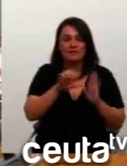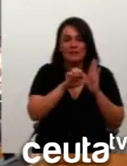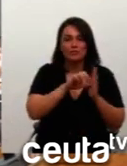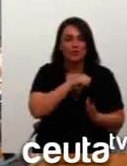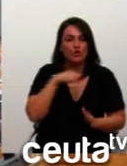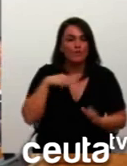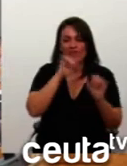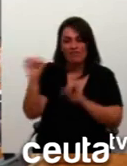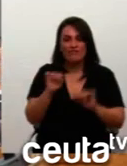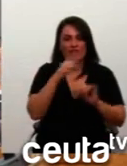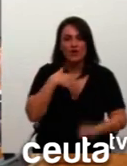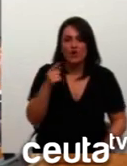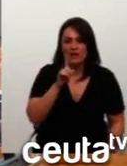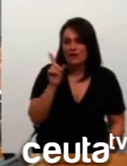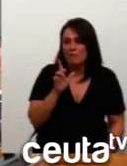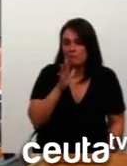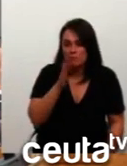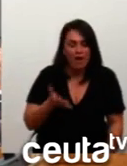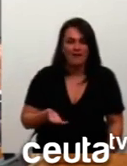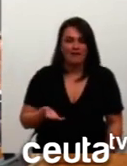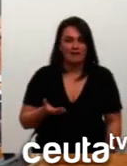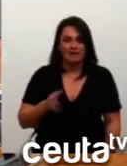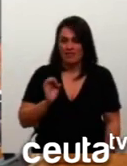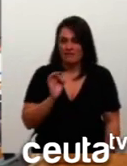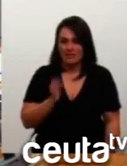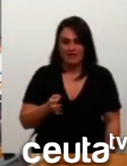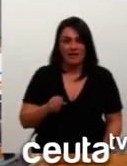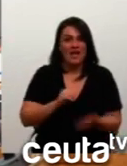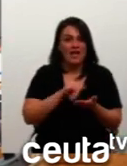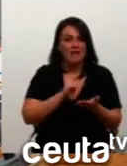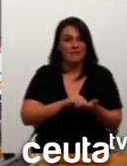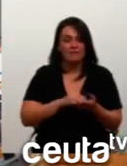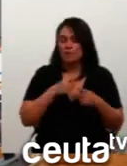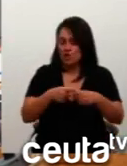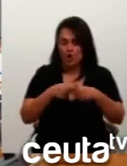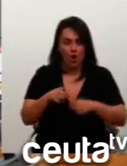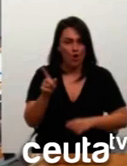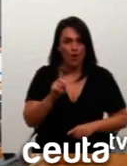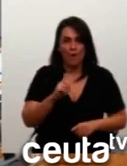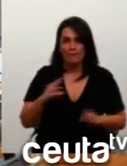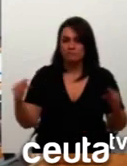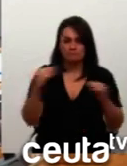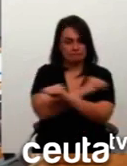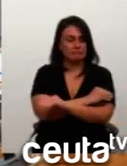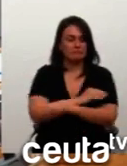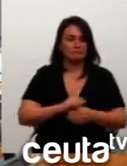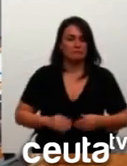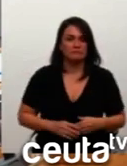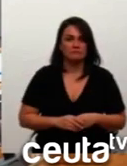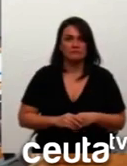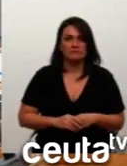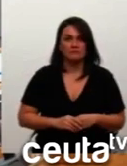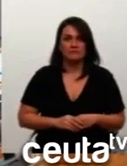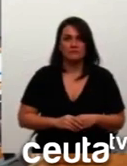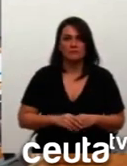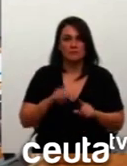autonomía. De verdad, señora Méz, de verdad. Hay veces que no comparto esa postura que usted tiene por